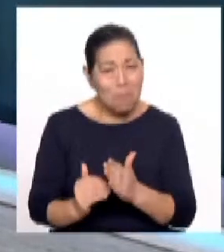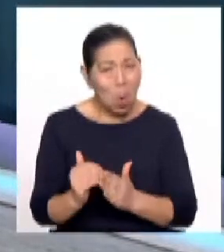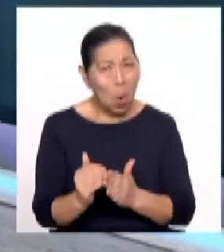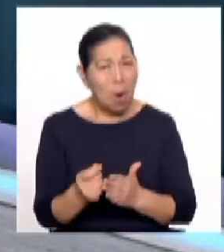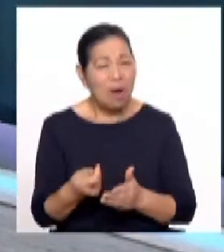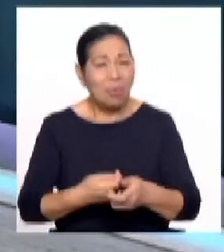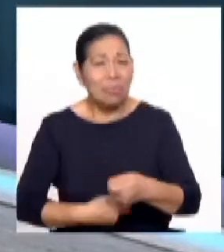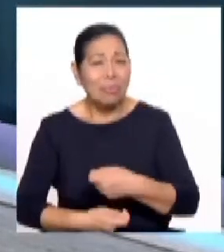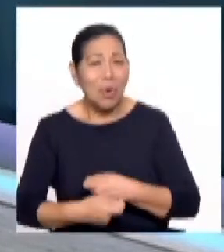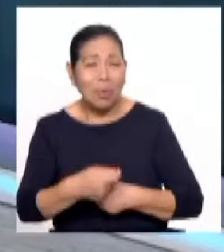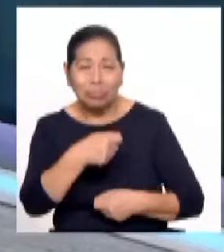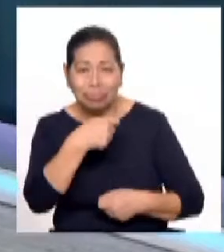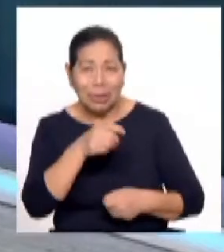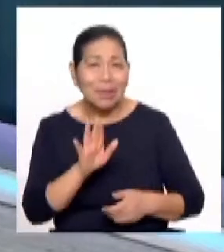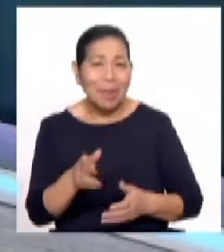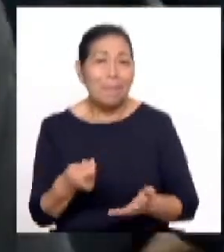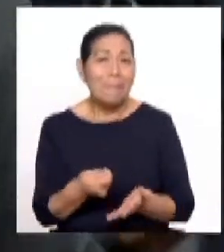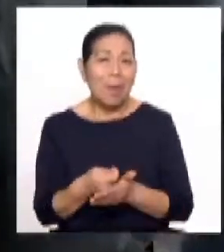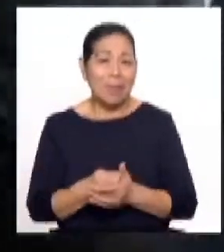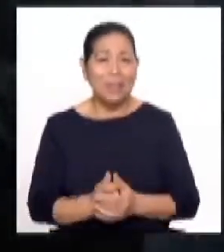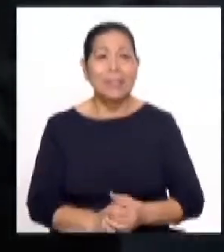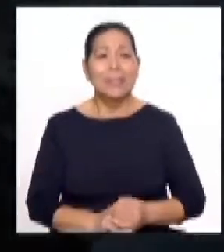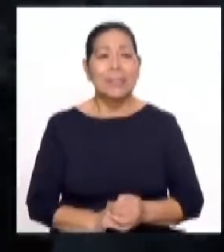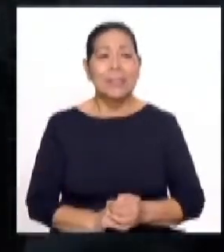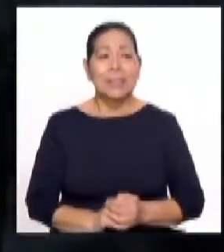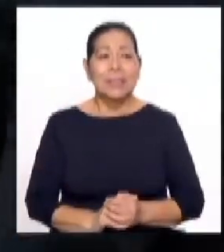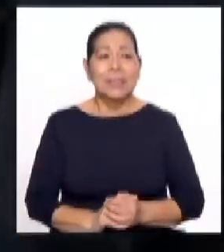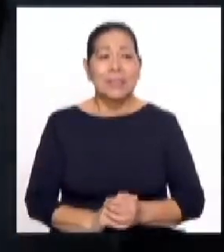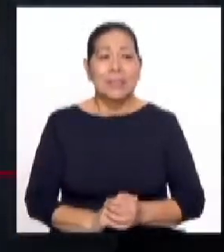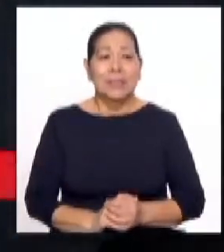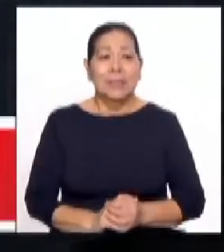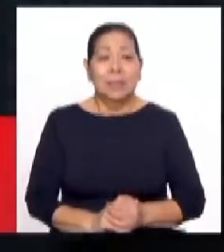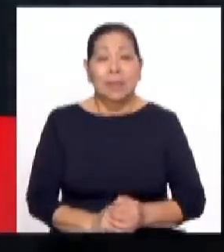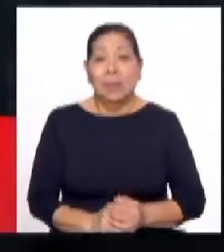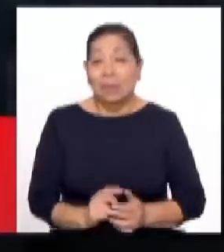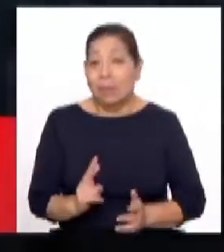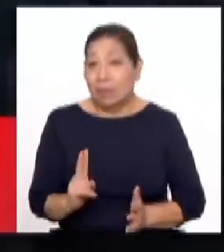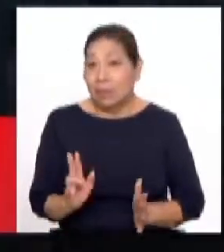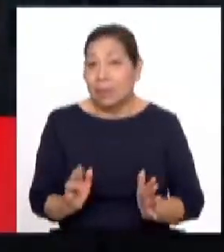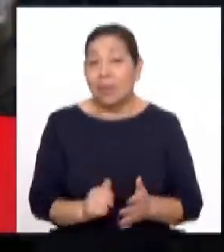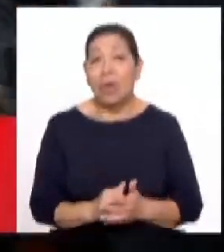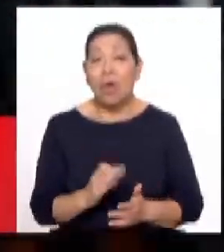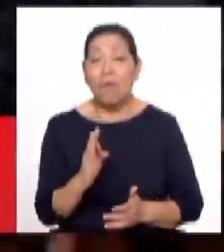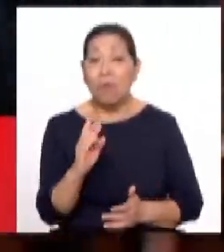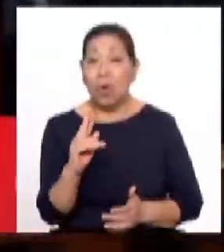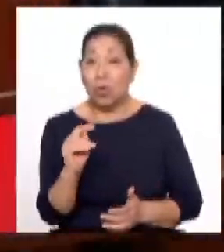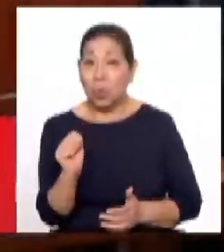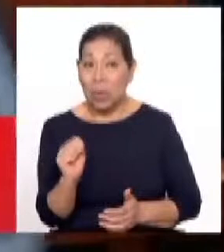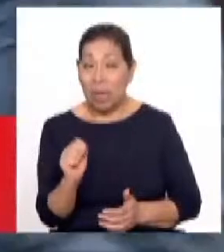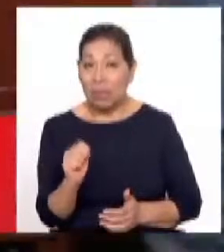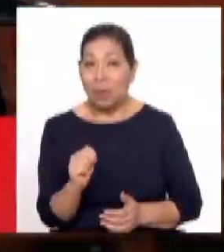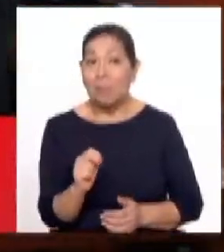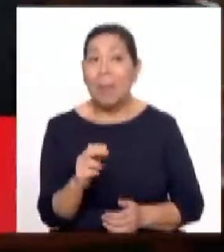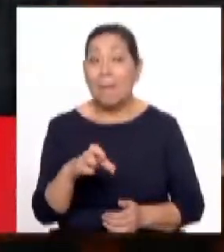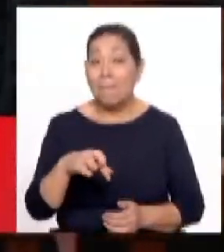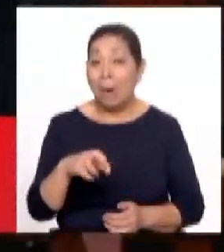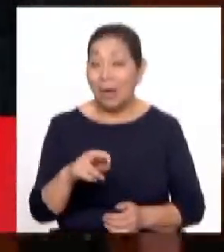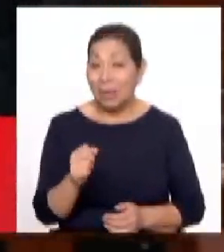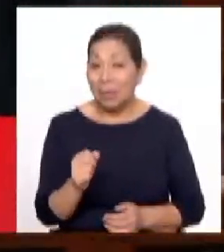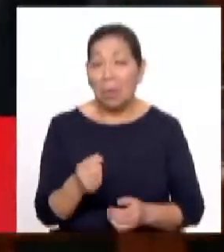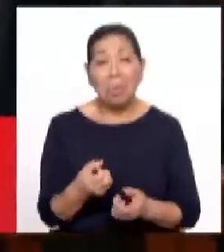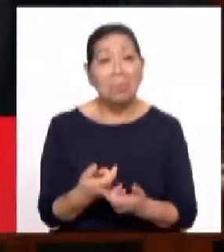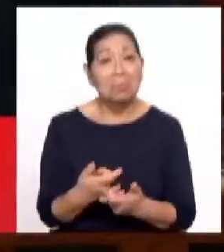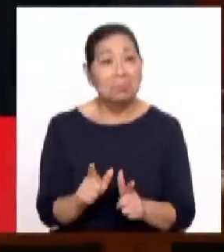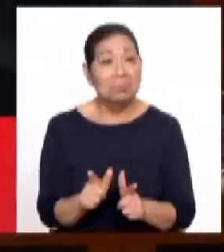fondos del narcotráfico segundo fortunato y Orlando Sánchez paredes fueron